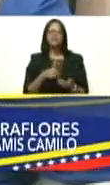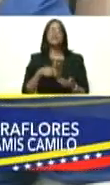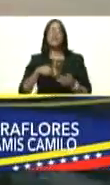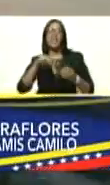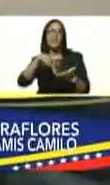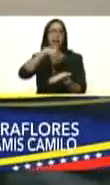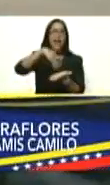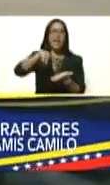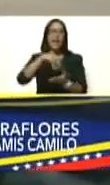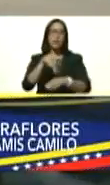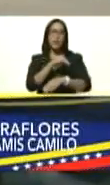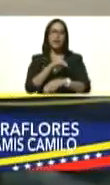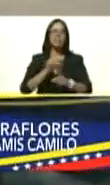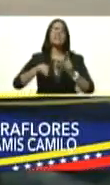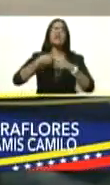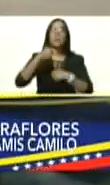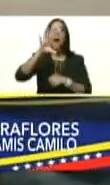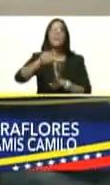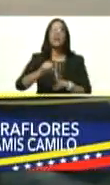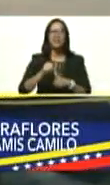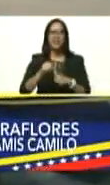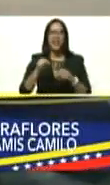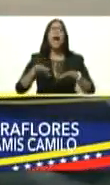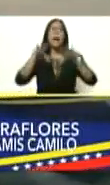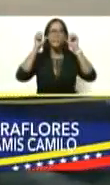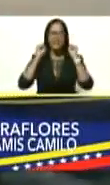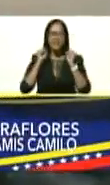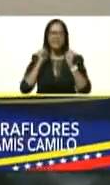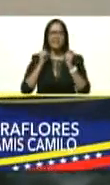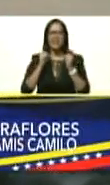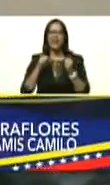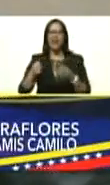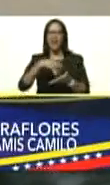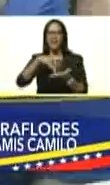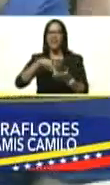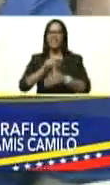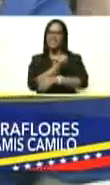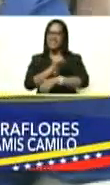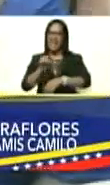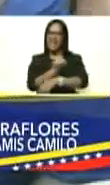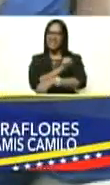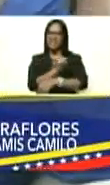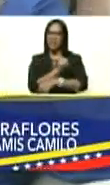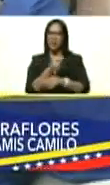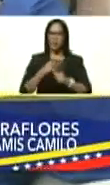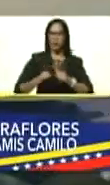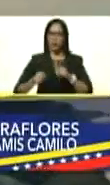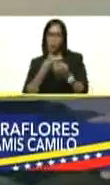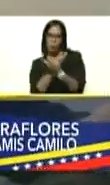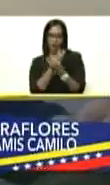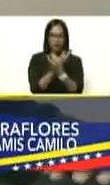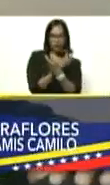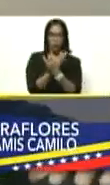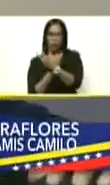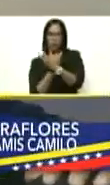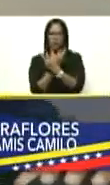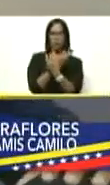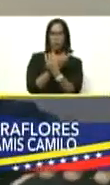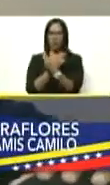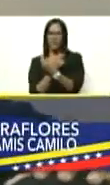merengue aprendí a bailar después salsa. Sí. Porque primero uno mueve el esqueleto, ru, ru, ru,